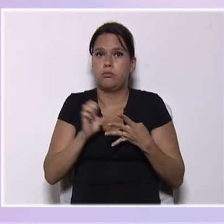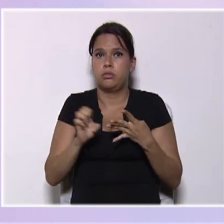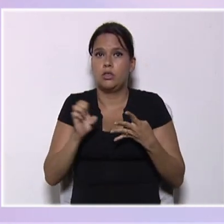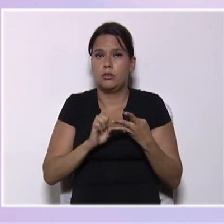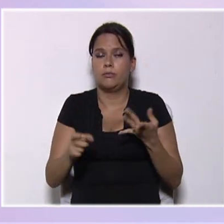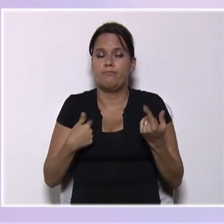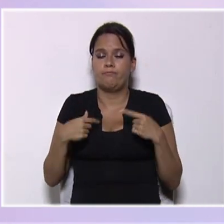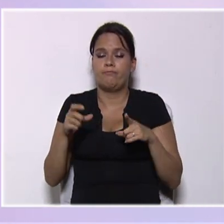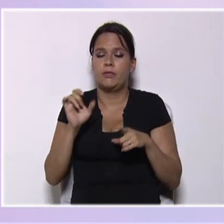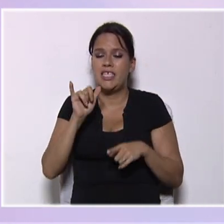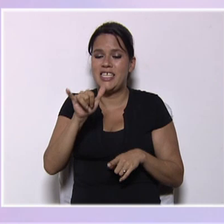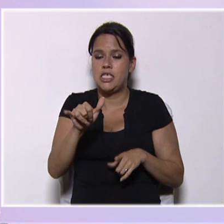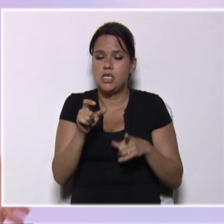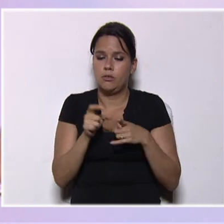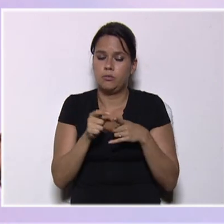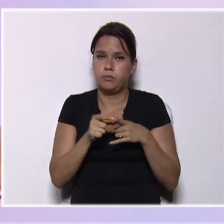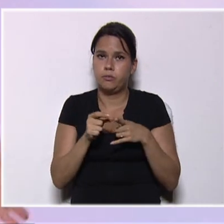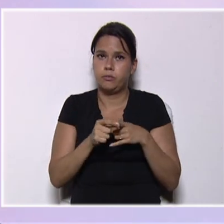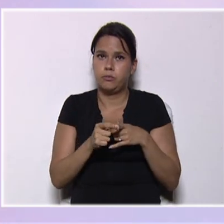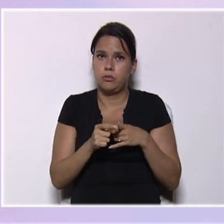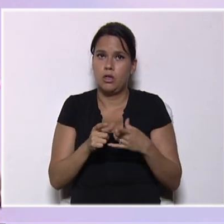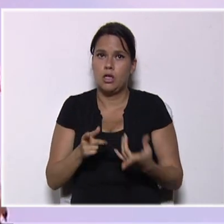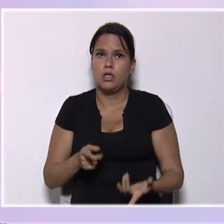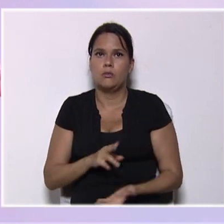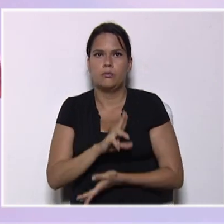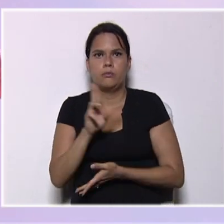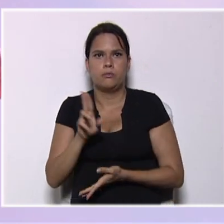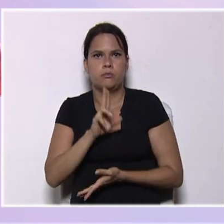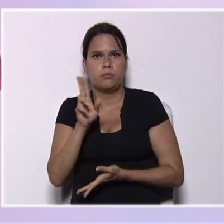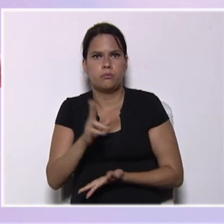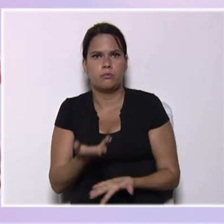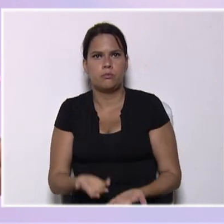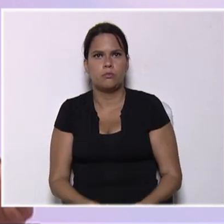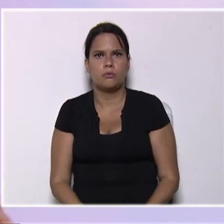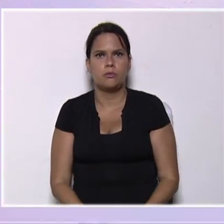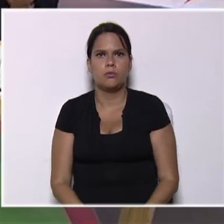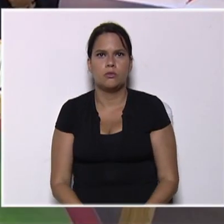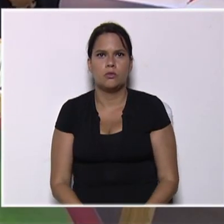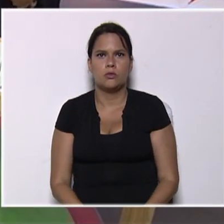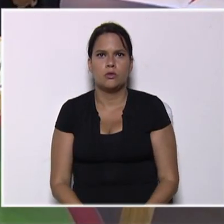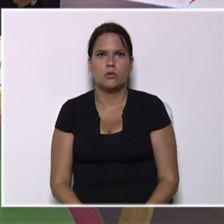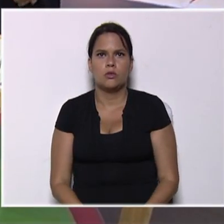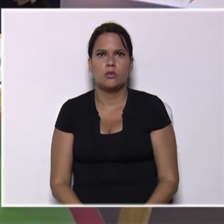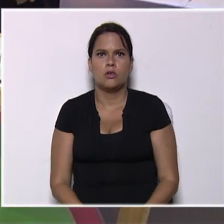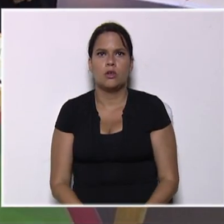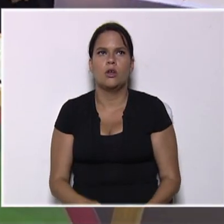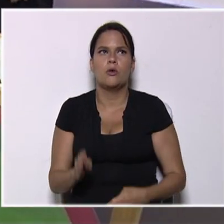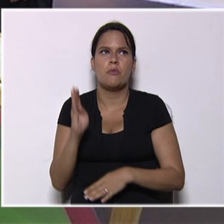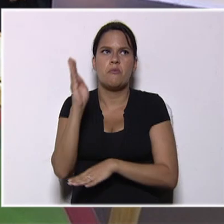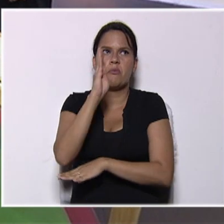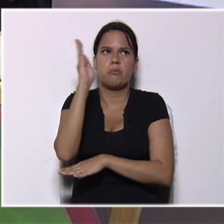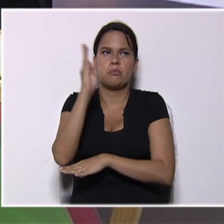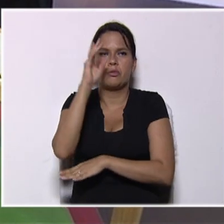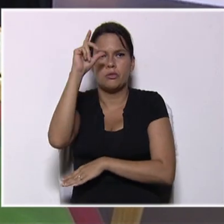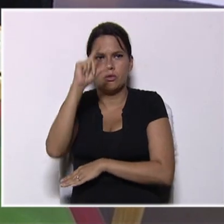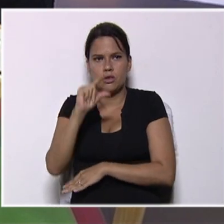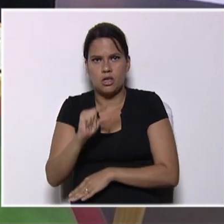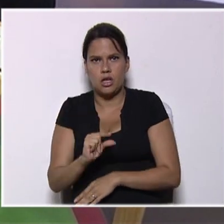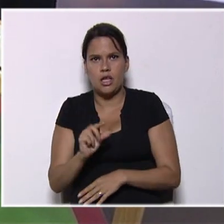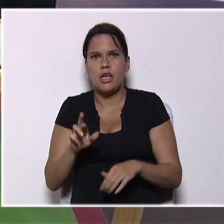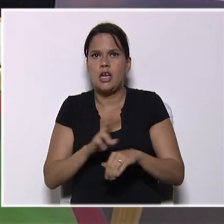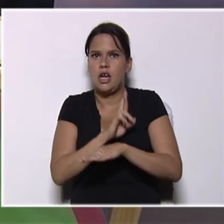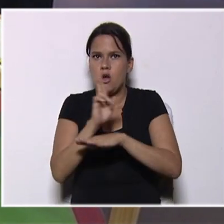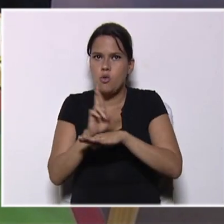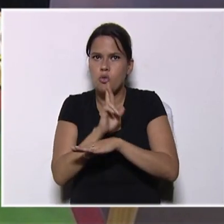términos que están en vanguardia, como la biodegradable, reciclaje, renovable, todo